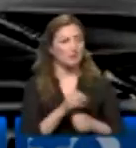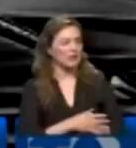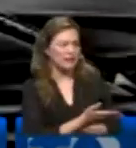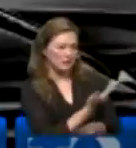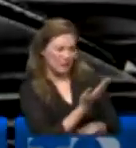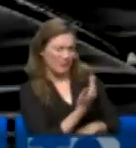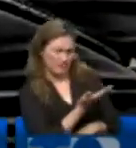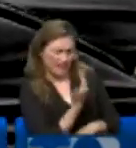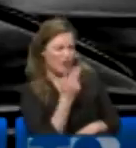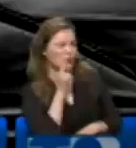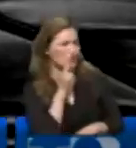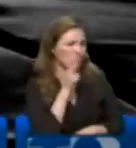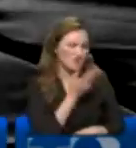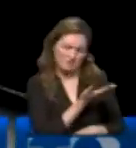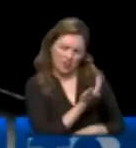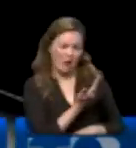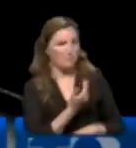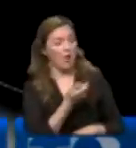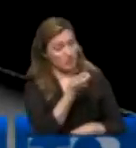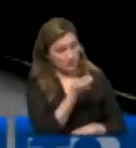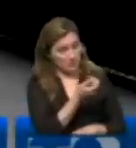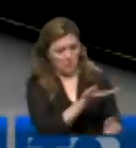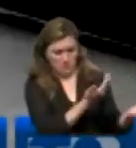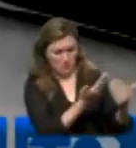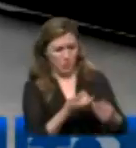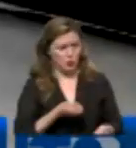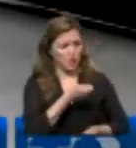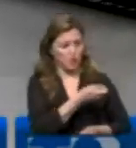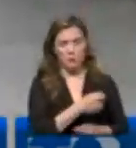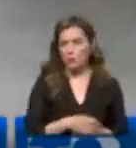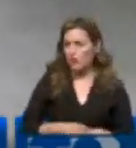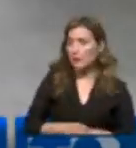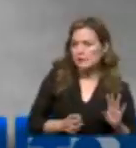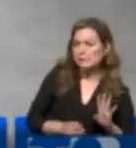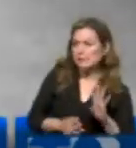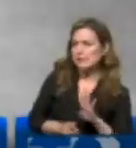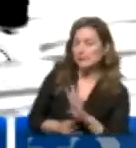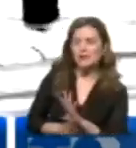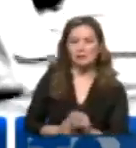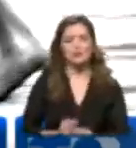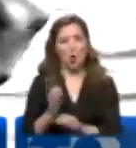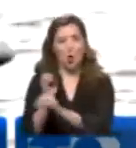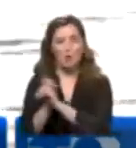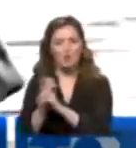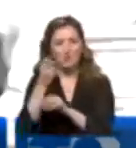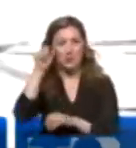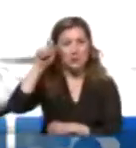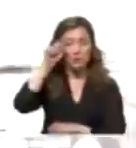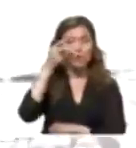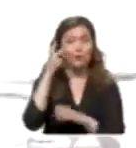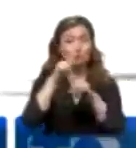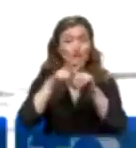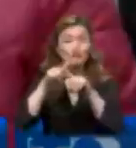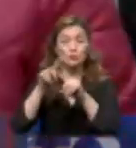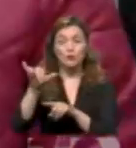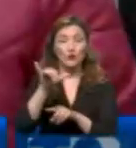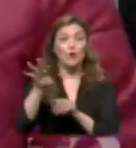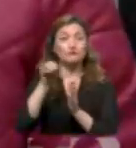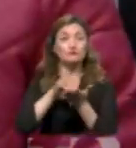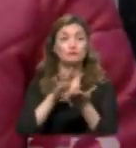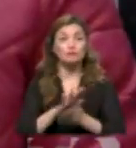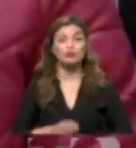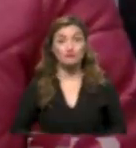invitaba a las niñas a su casa por dinero y dulces. Las obligaba a ver películas pornográficas y luego a imitar las escenas. O